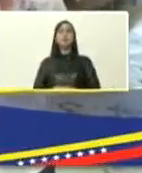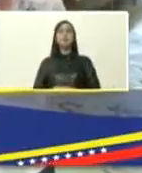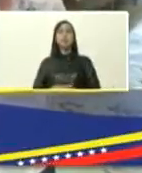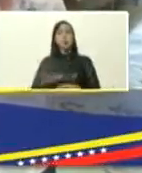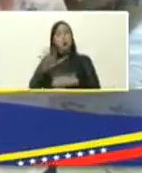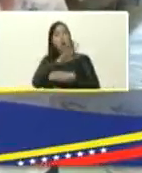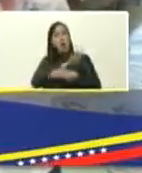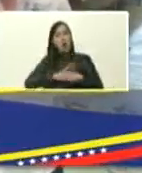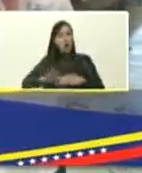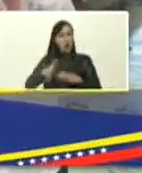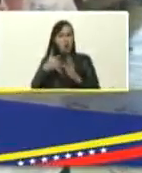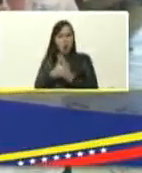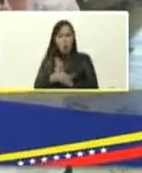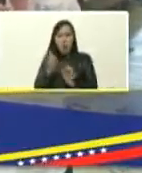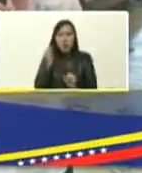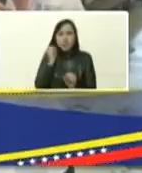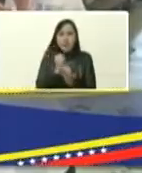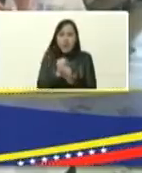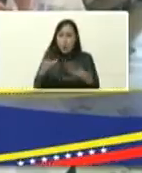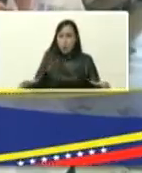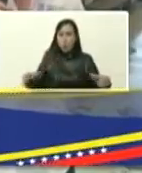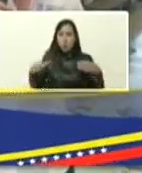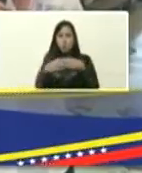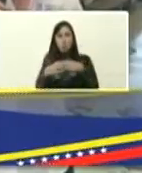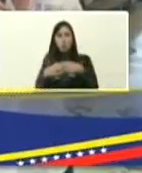capacidad operativa de